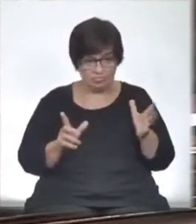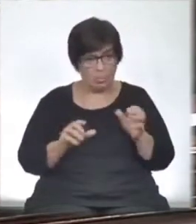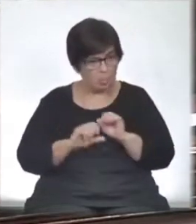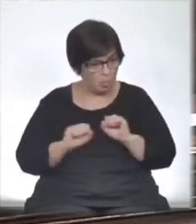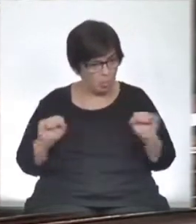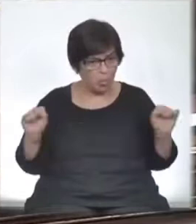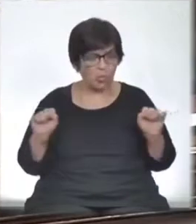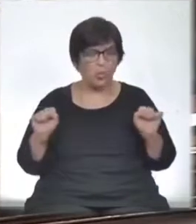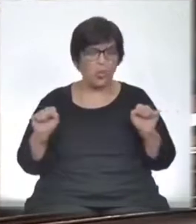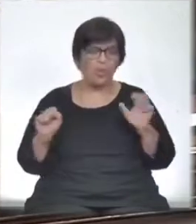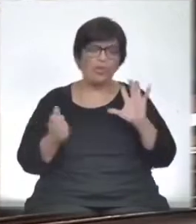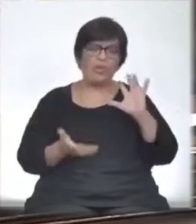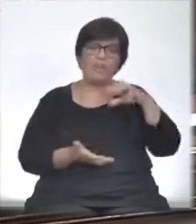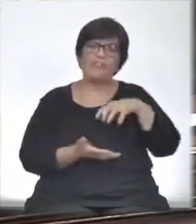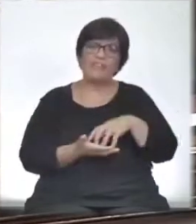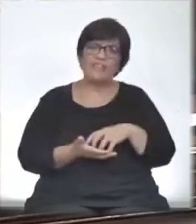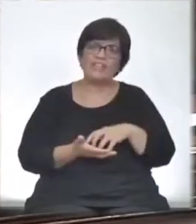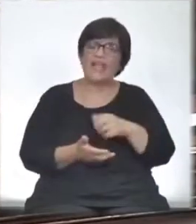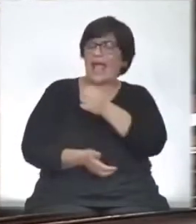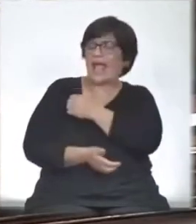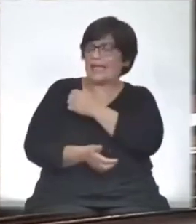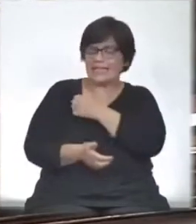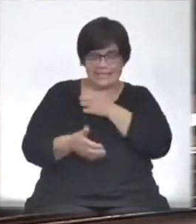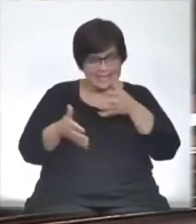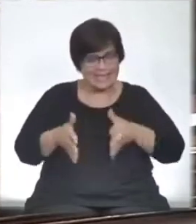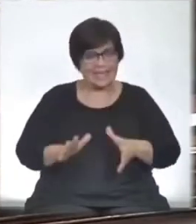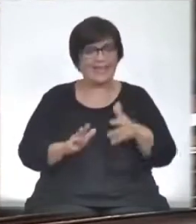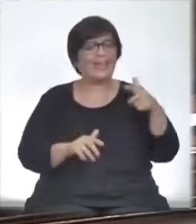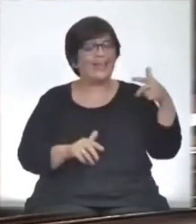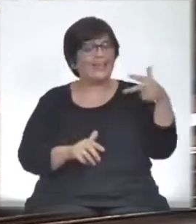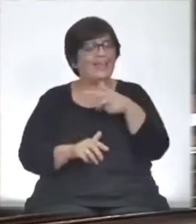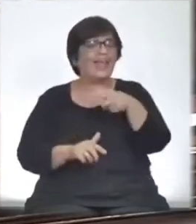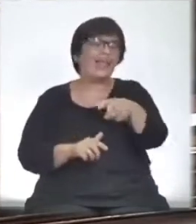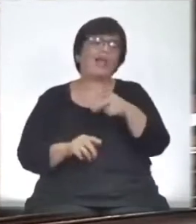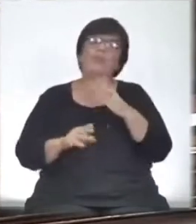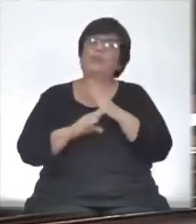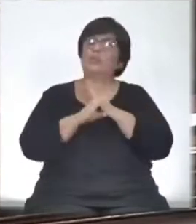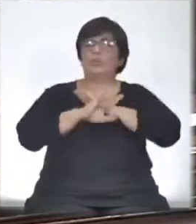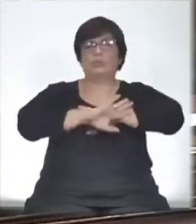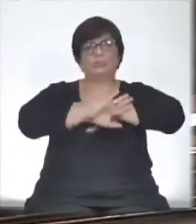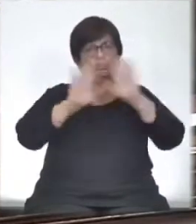establecer que el día del natalicio de Artigas era el día del nunca más.